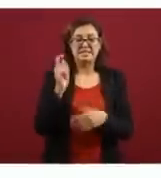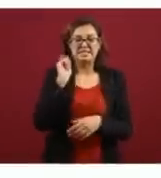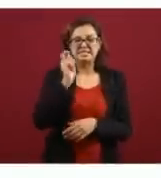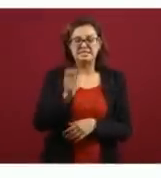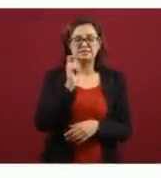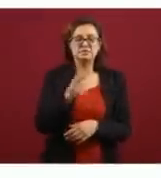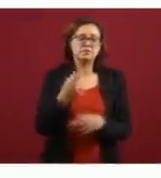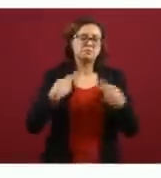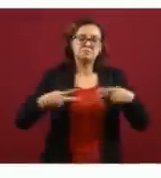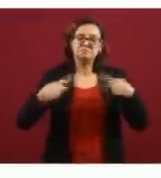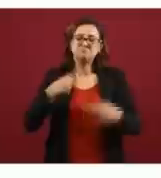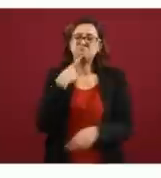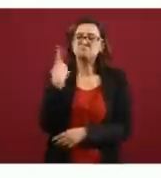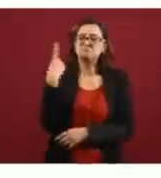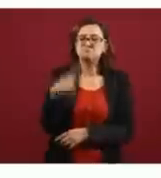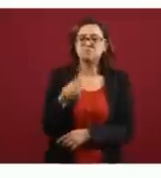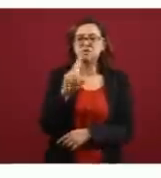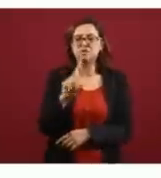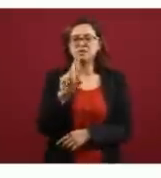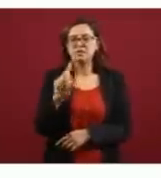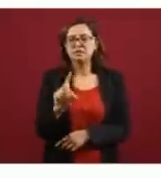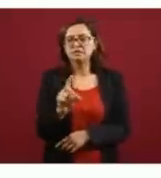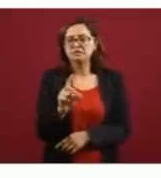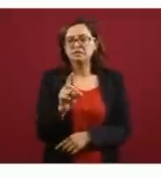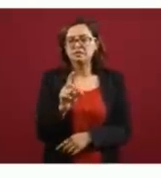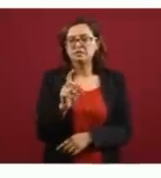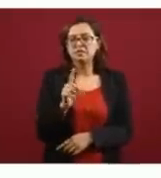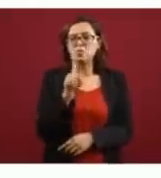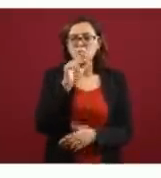delitos aproximadamente, se denuncian